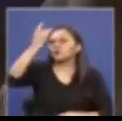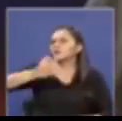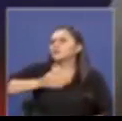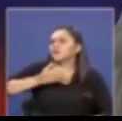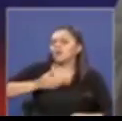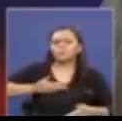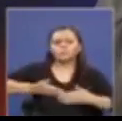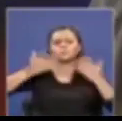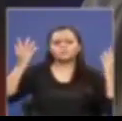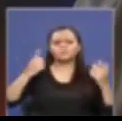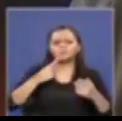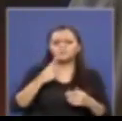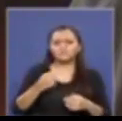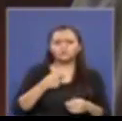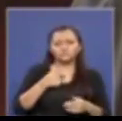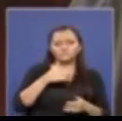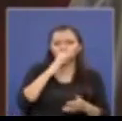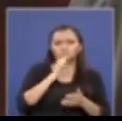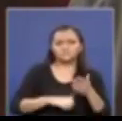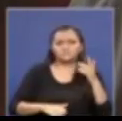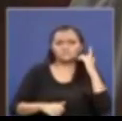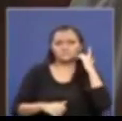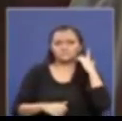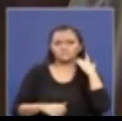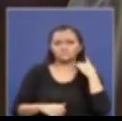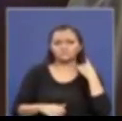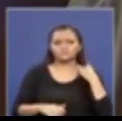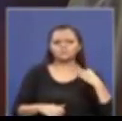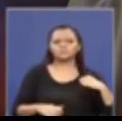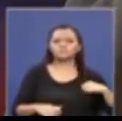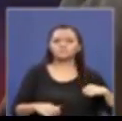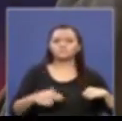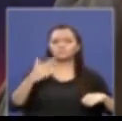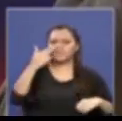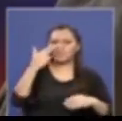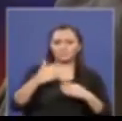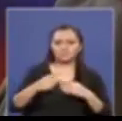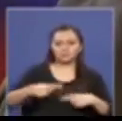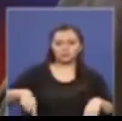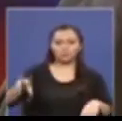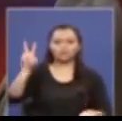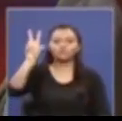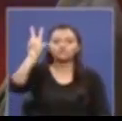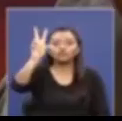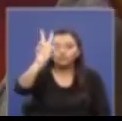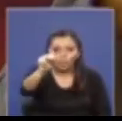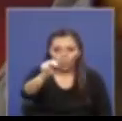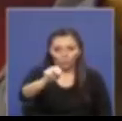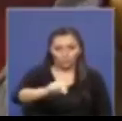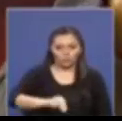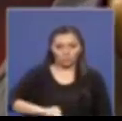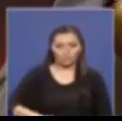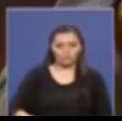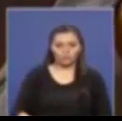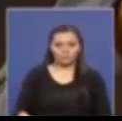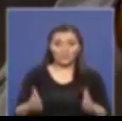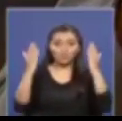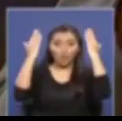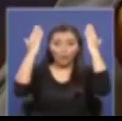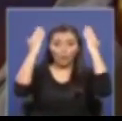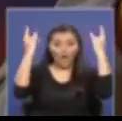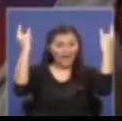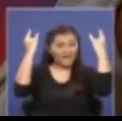Haciéndole creer que le vamos a quitar el subsidio del combustible, del gas a los ciudadanos comunes. No, no, no, no. Sepan ustedes que hasta Alvarito